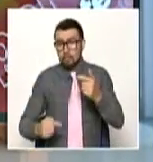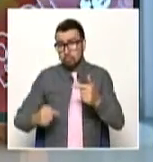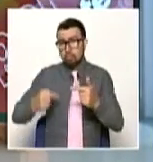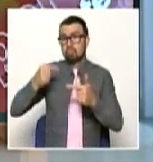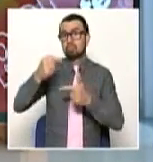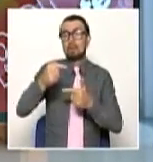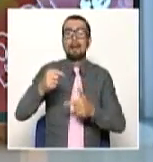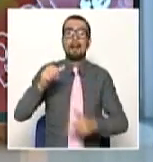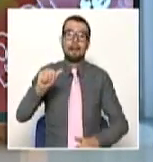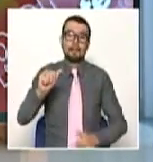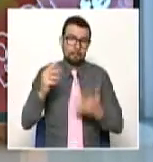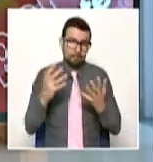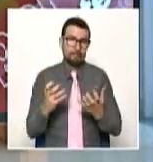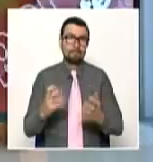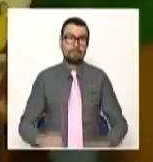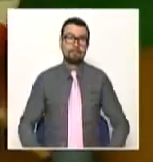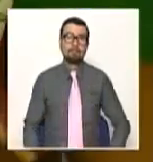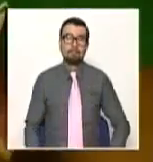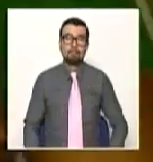a la división de honor.